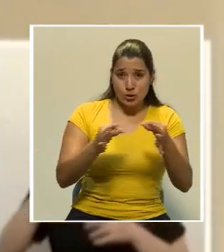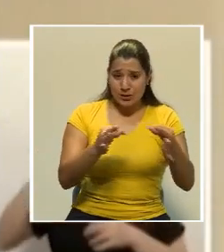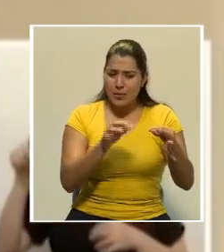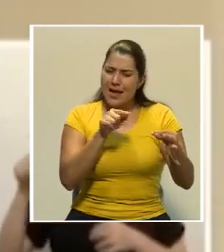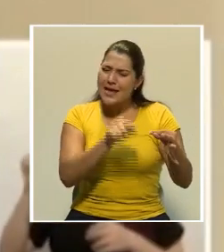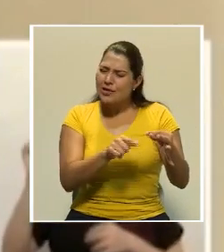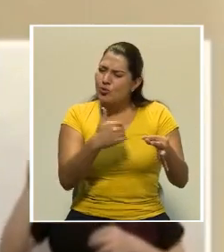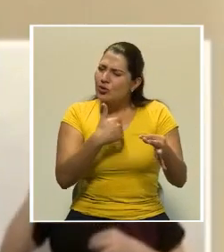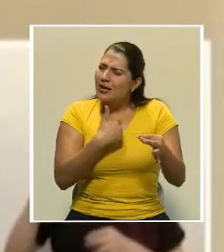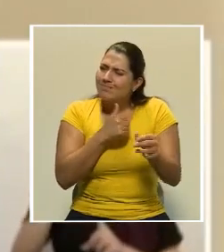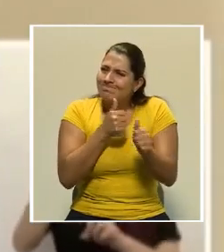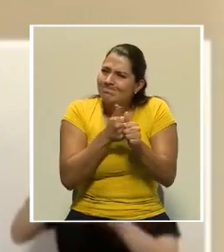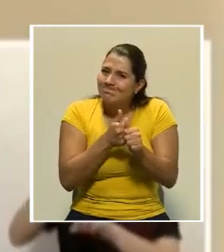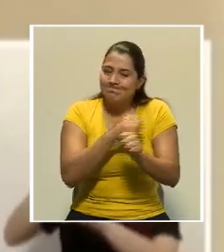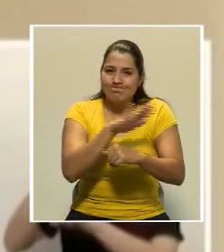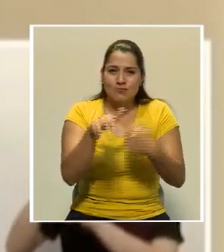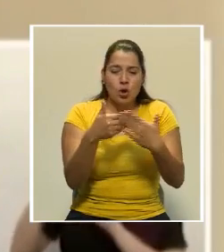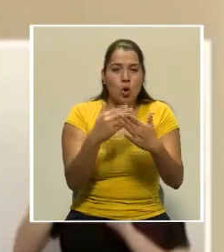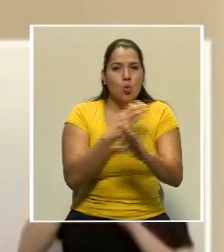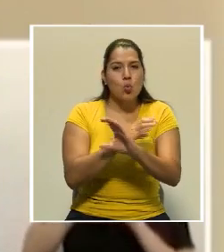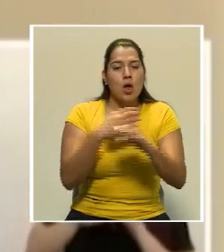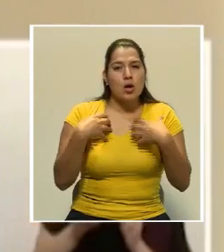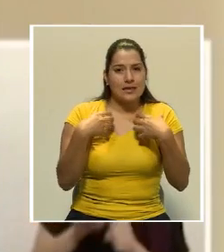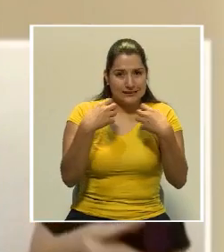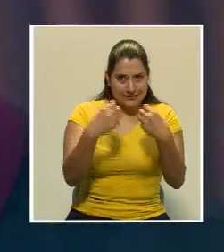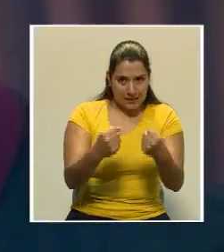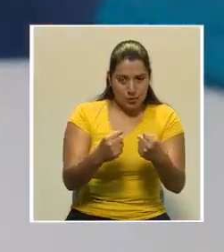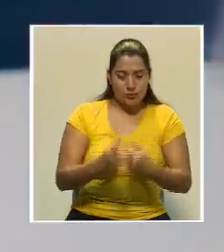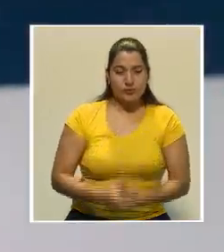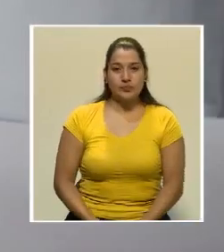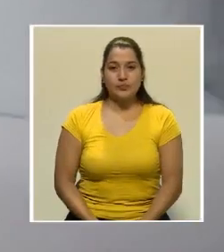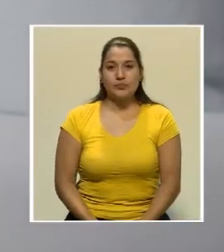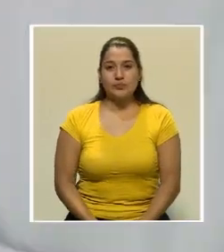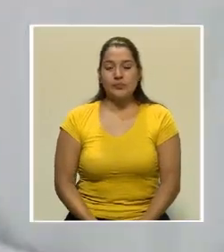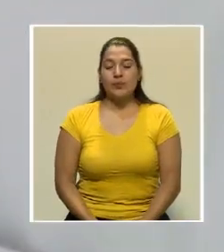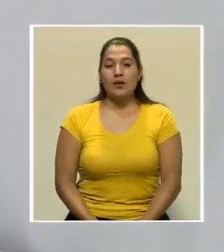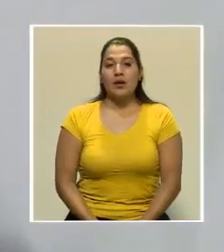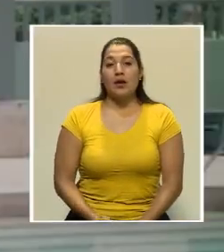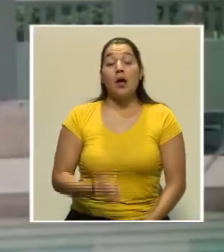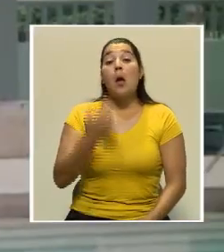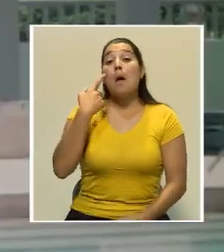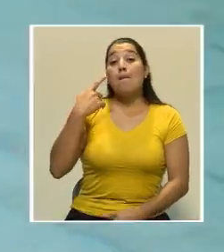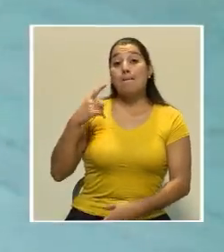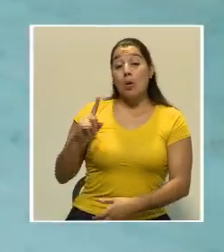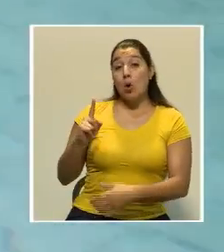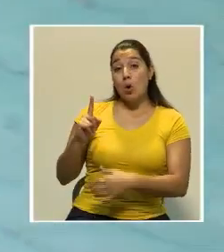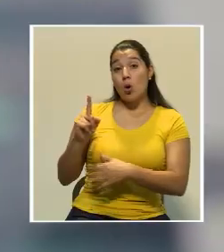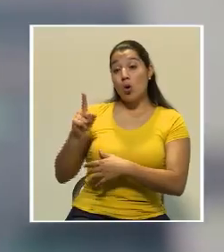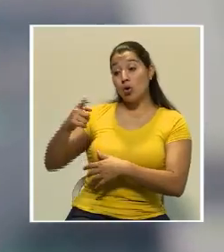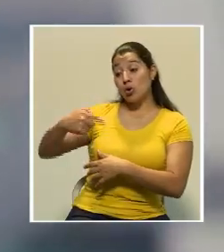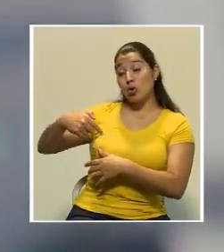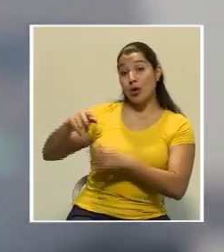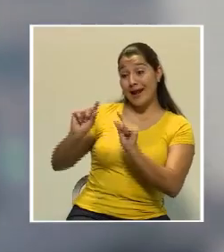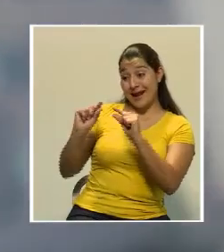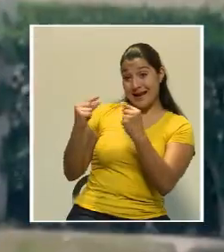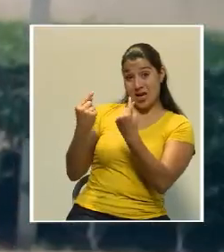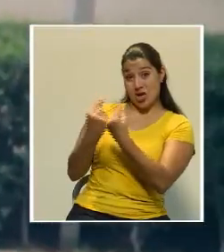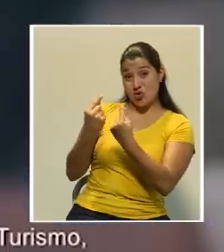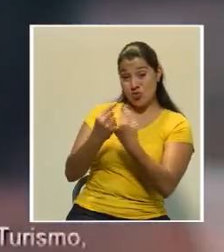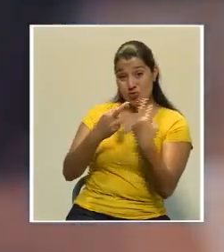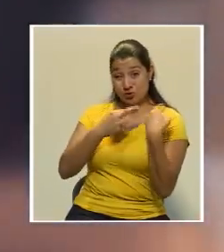con rigurosidad los protocolos y de los propios turistas. A través de la Brigada Institucional de Verificación de